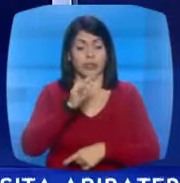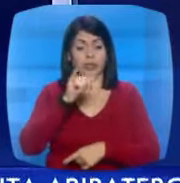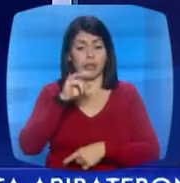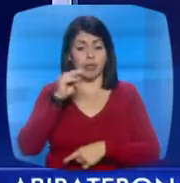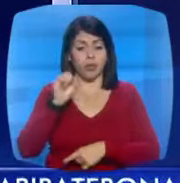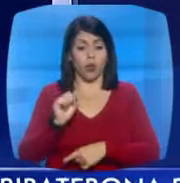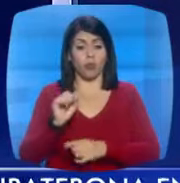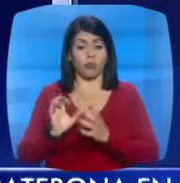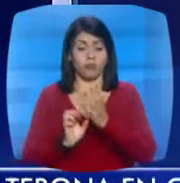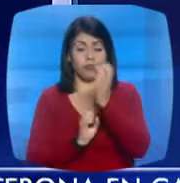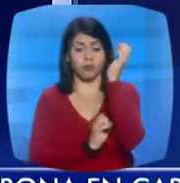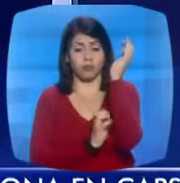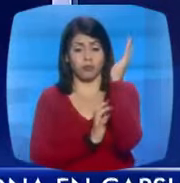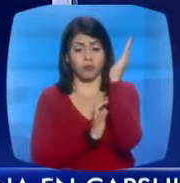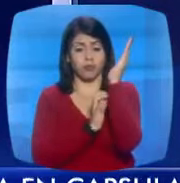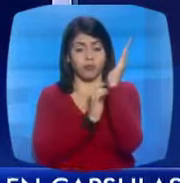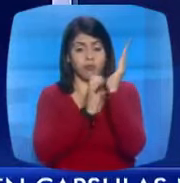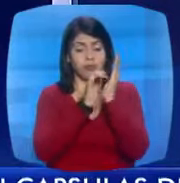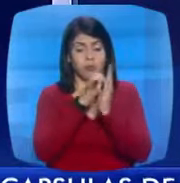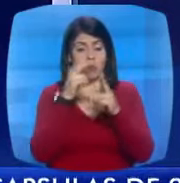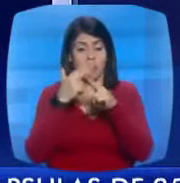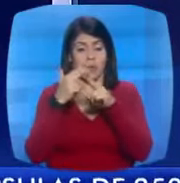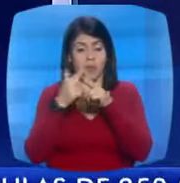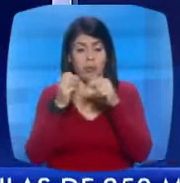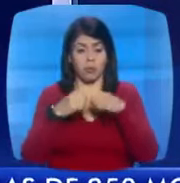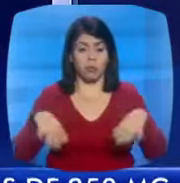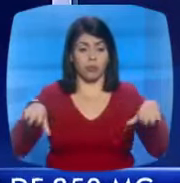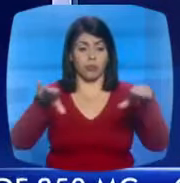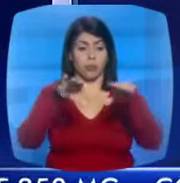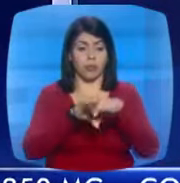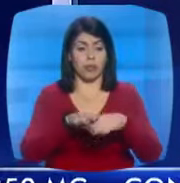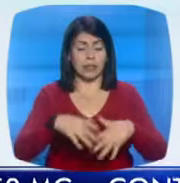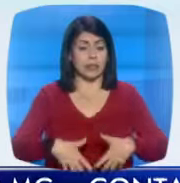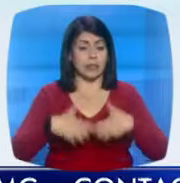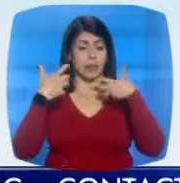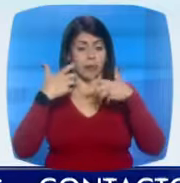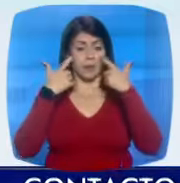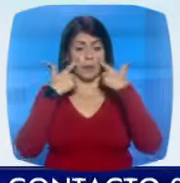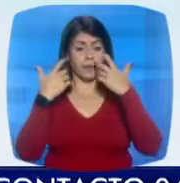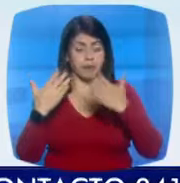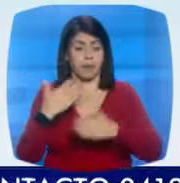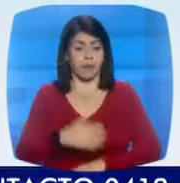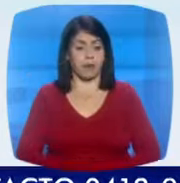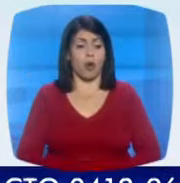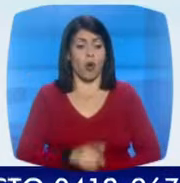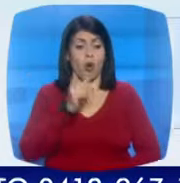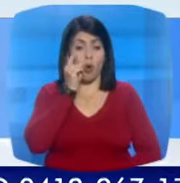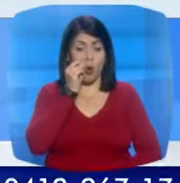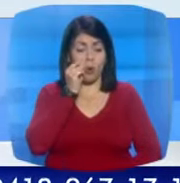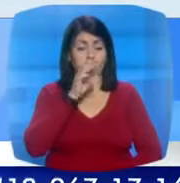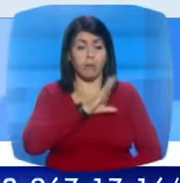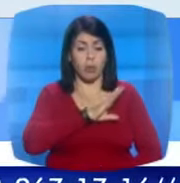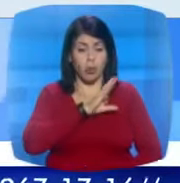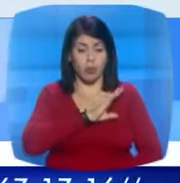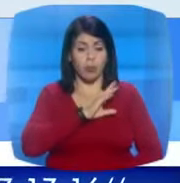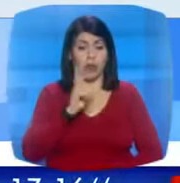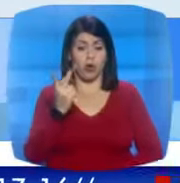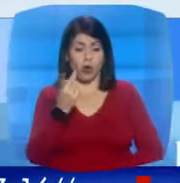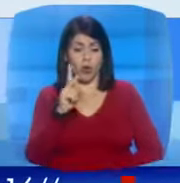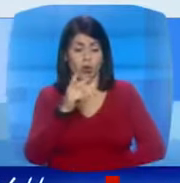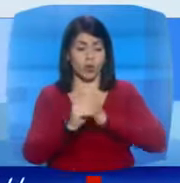una ardilla y un mapache, por riesgo de propagar el virus de la rabia. Mark Longo, quien tenía como mascotas a